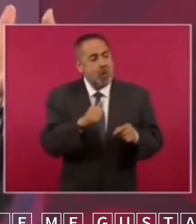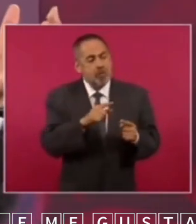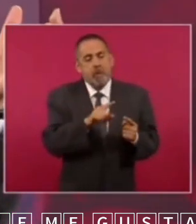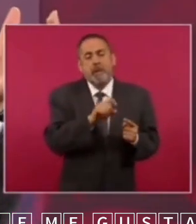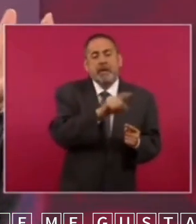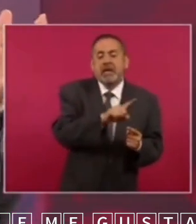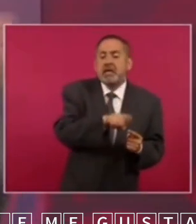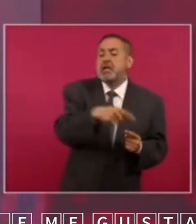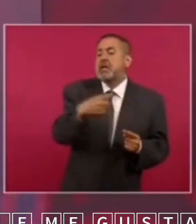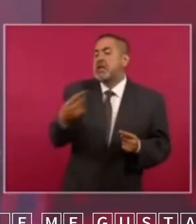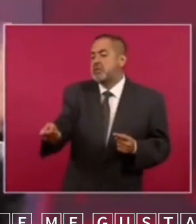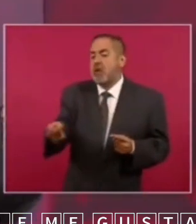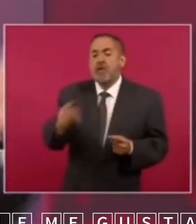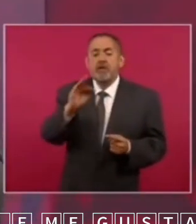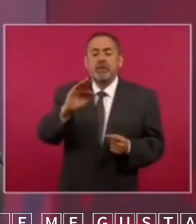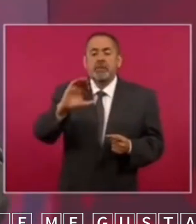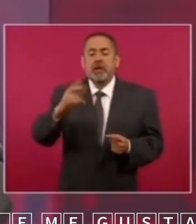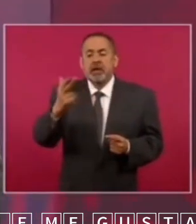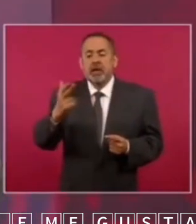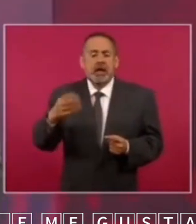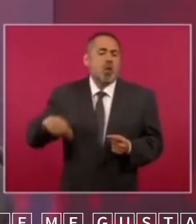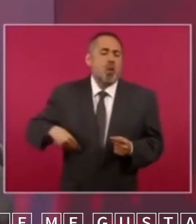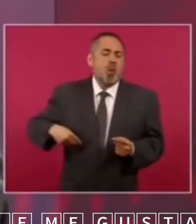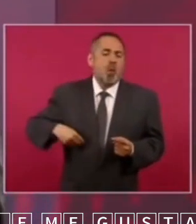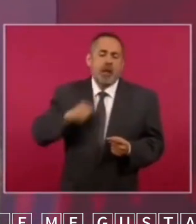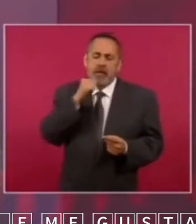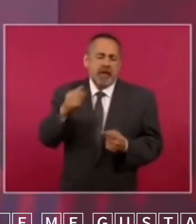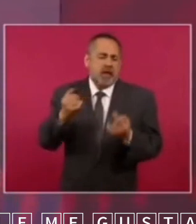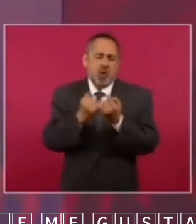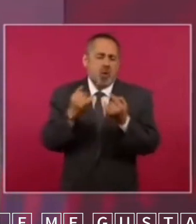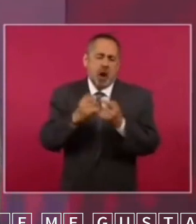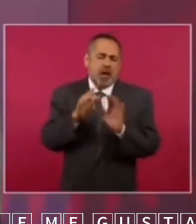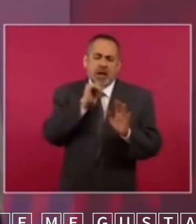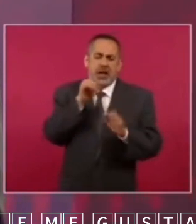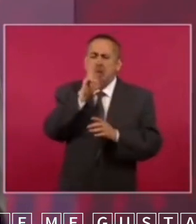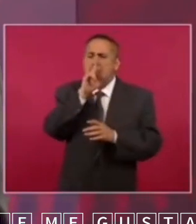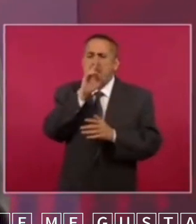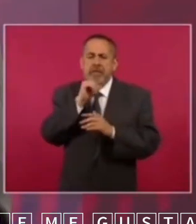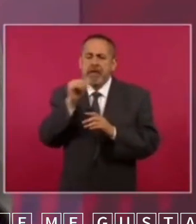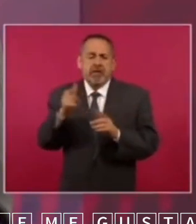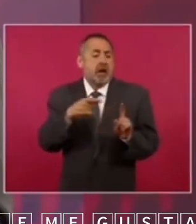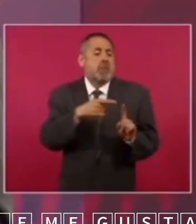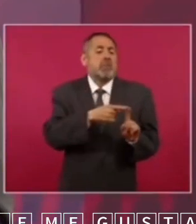Calderón no tenía nada de qué preocuparse.